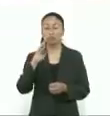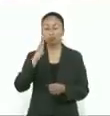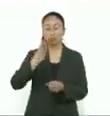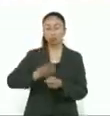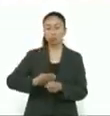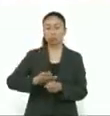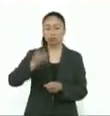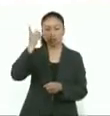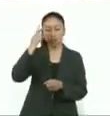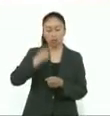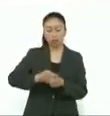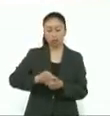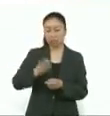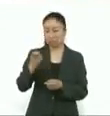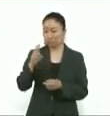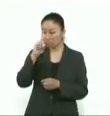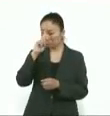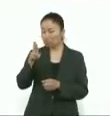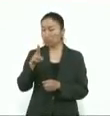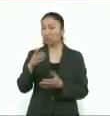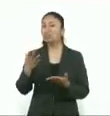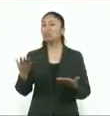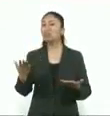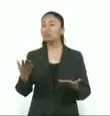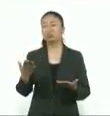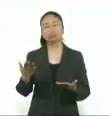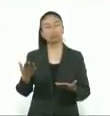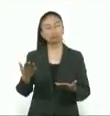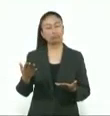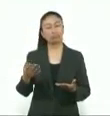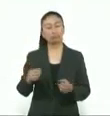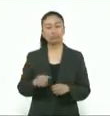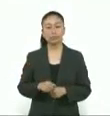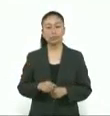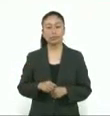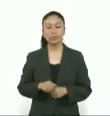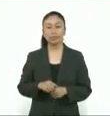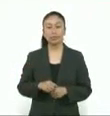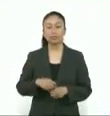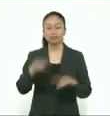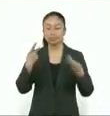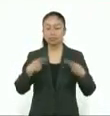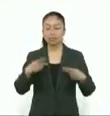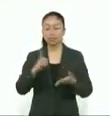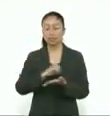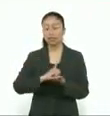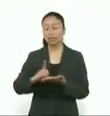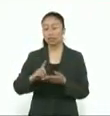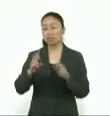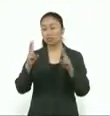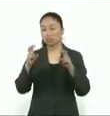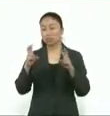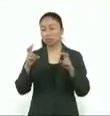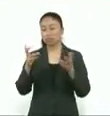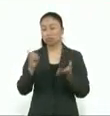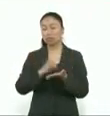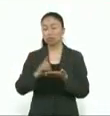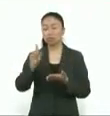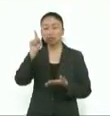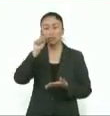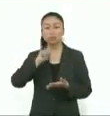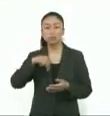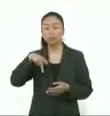empresas? ¿Quiénes son los que hablan de derechos de las mujeres, pero en sus gabinetes